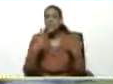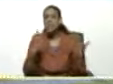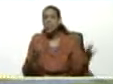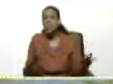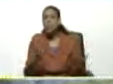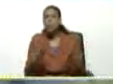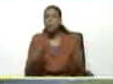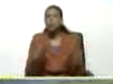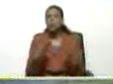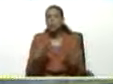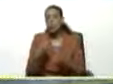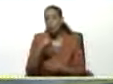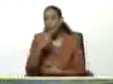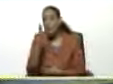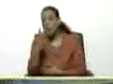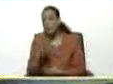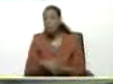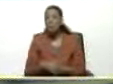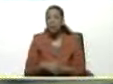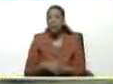29 en el